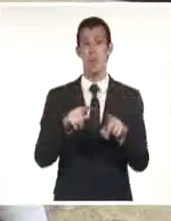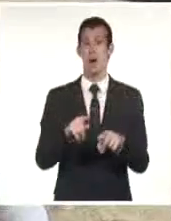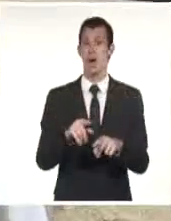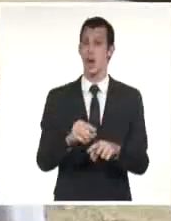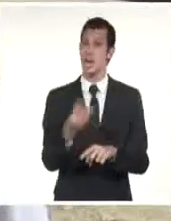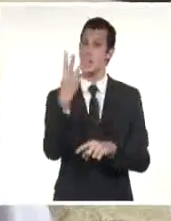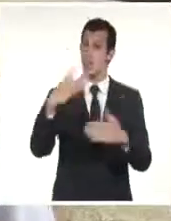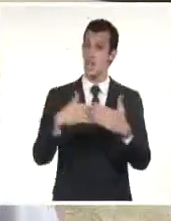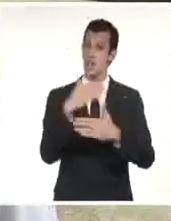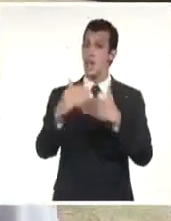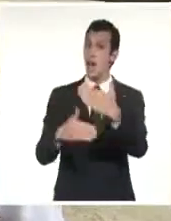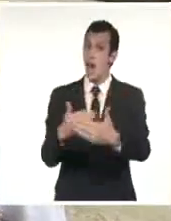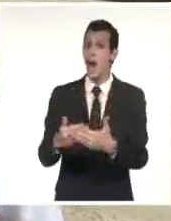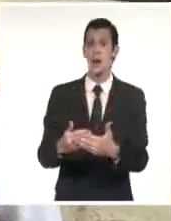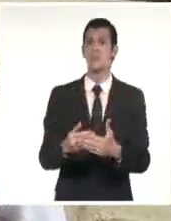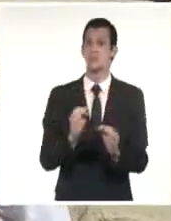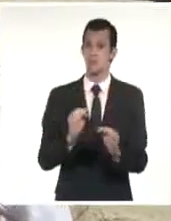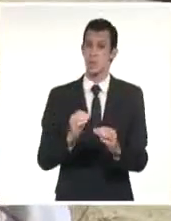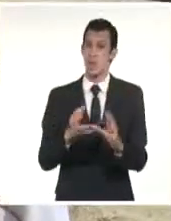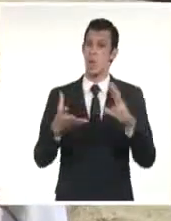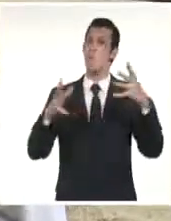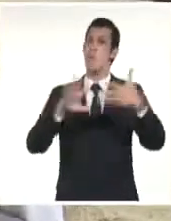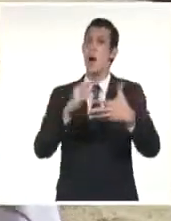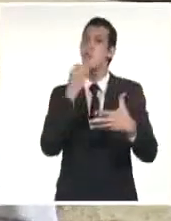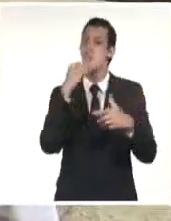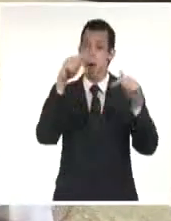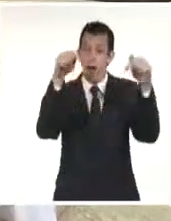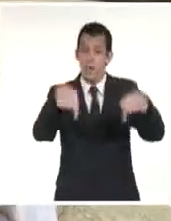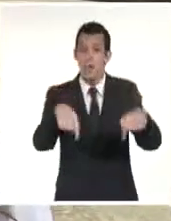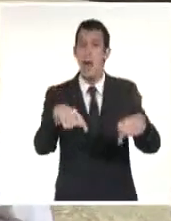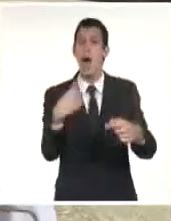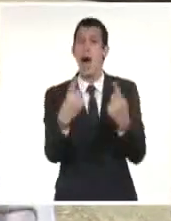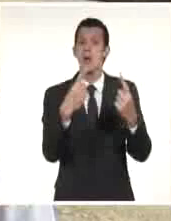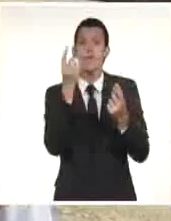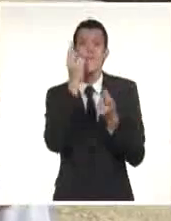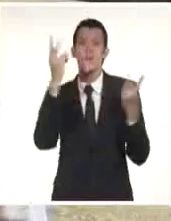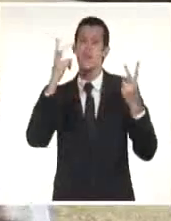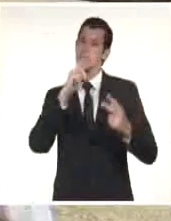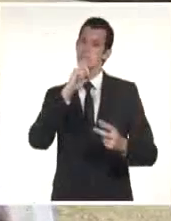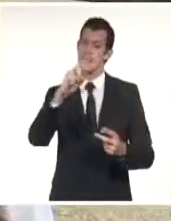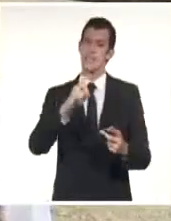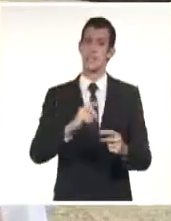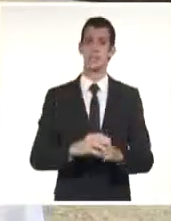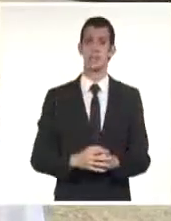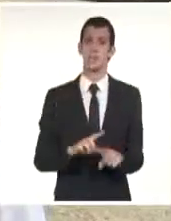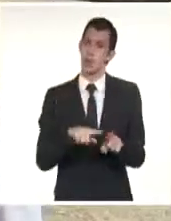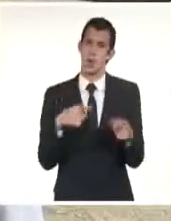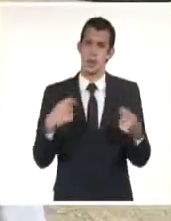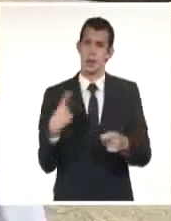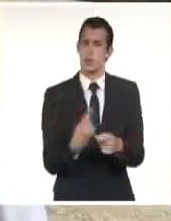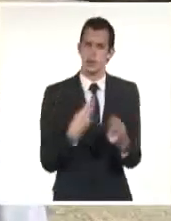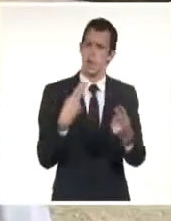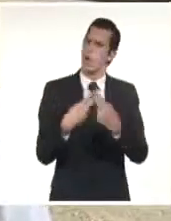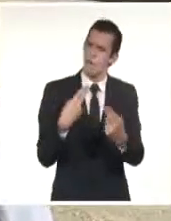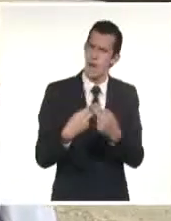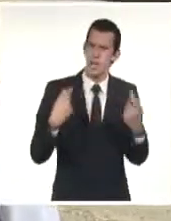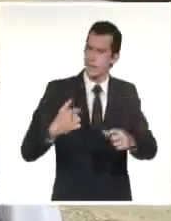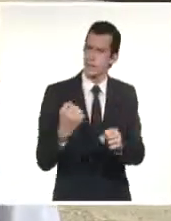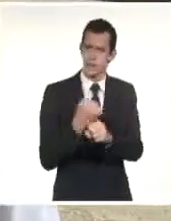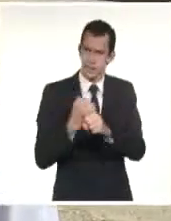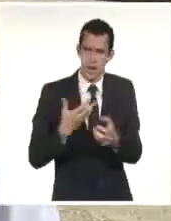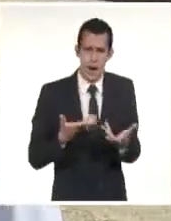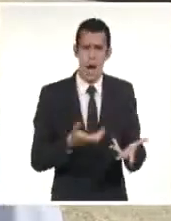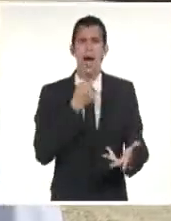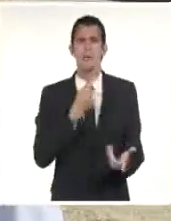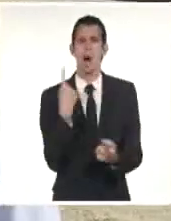personas que han sido atrapadas dentro del derrumbe. Pero hay que seguir trabajando, hay que seguir trabajando, y si no podemos entregar a las personas con vida,